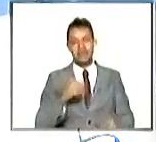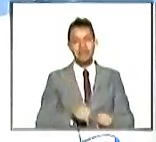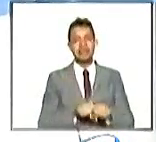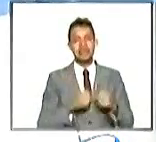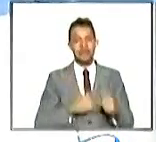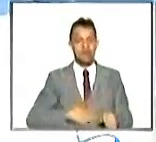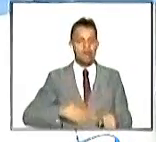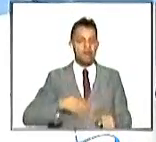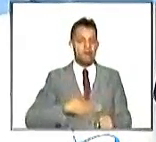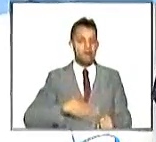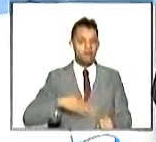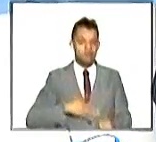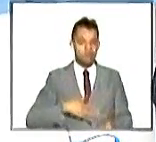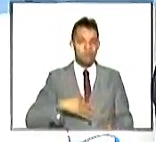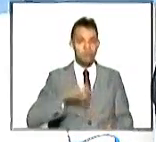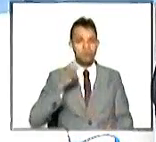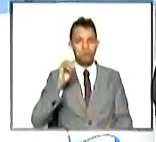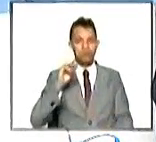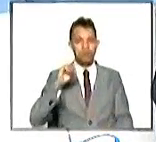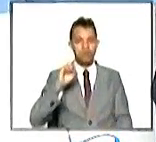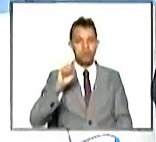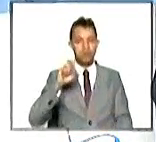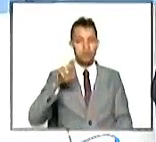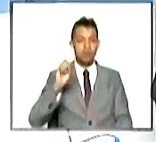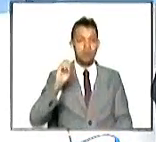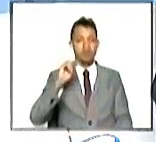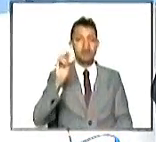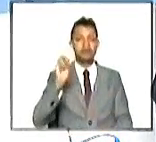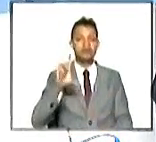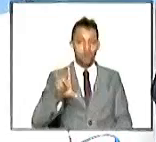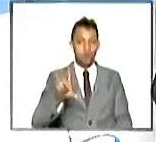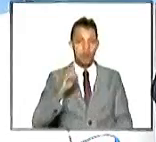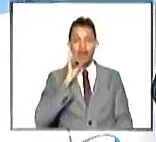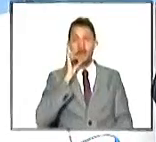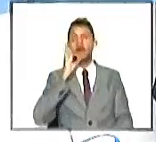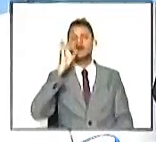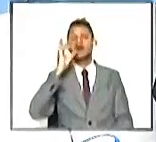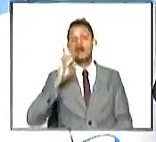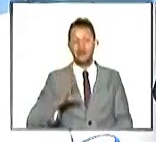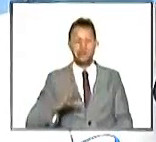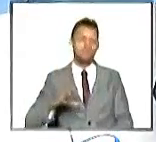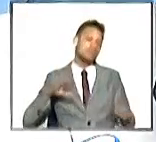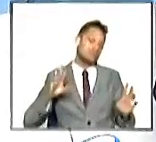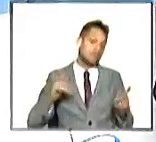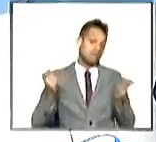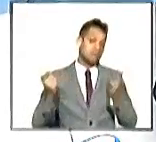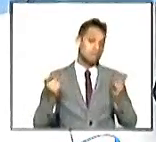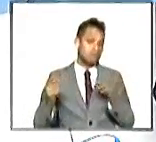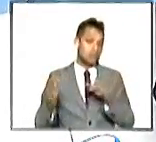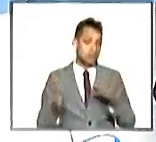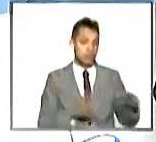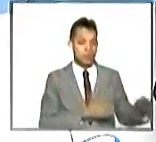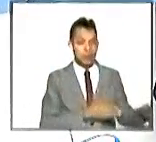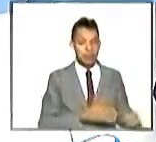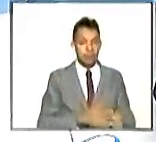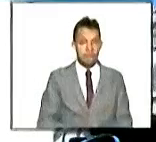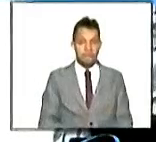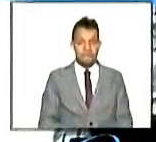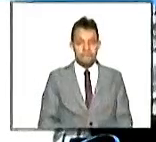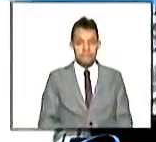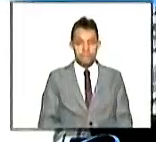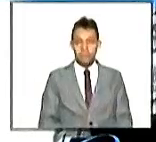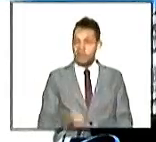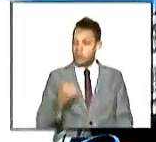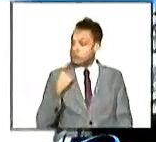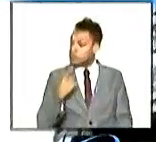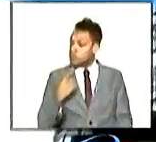la acaban de tirar. Entonces, mucho cuidado con ese tratamiento y con un buen diagnóstico. Yo,